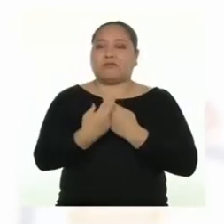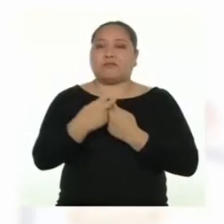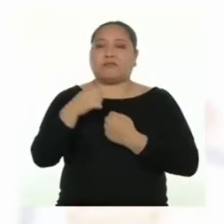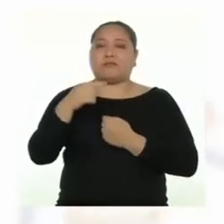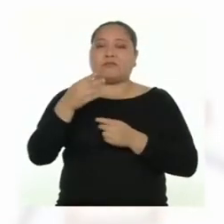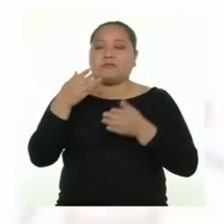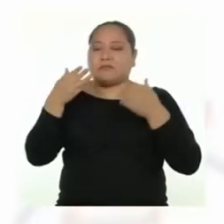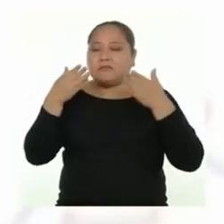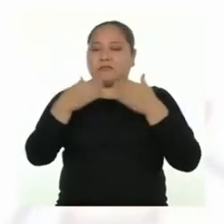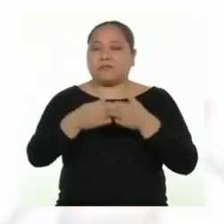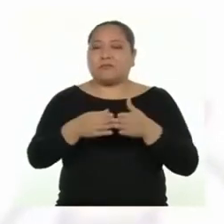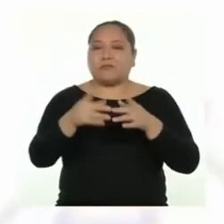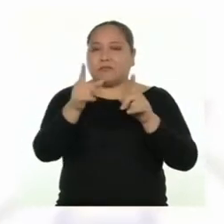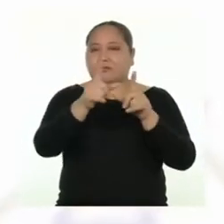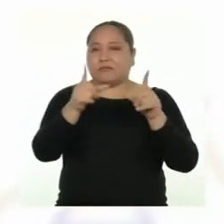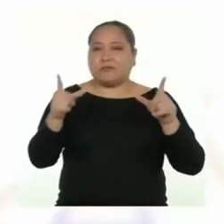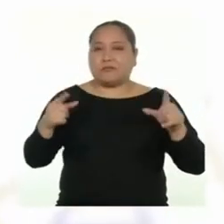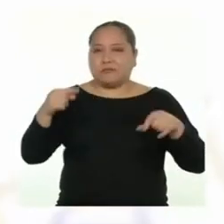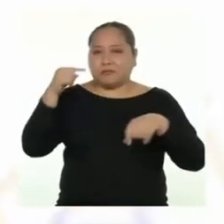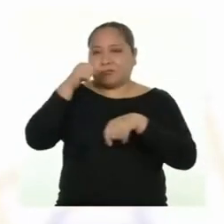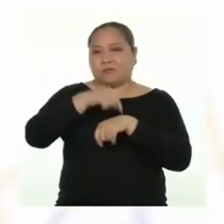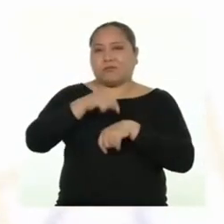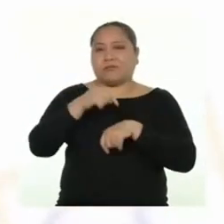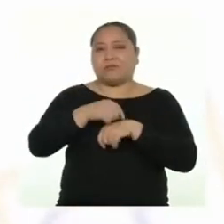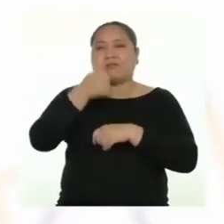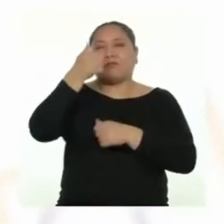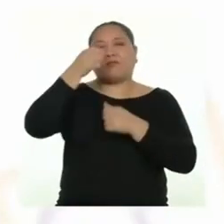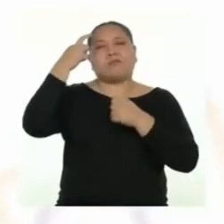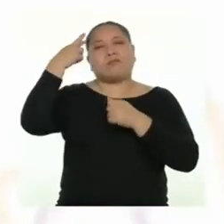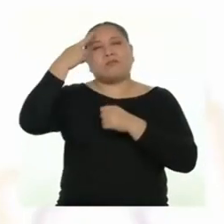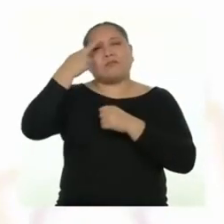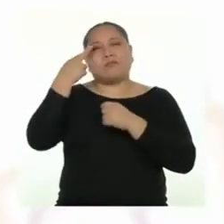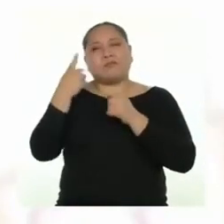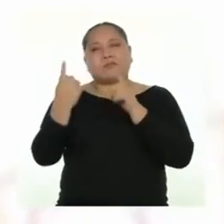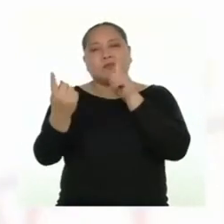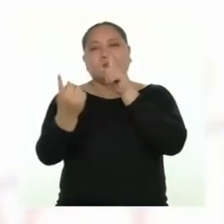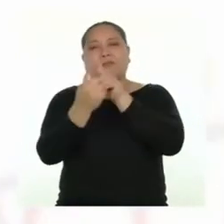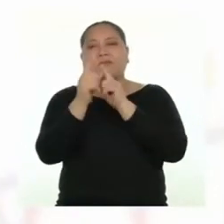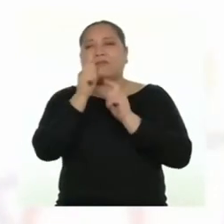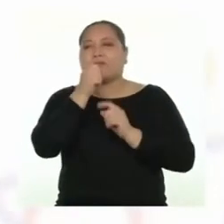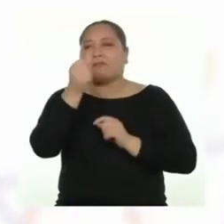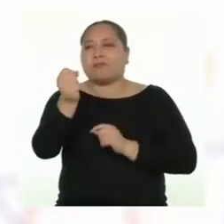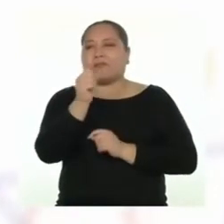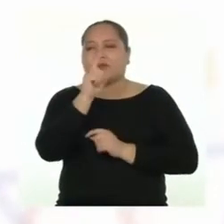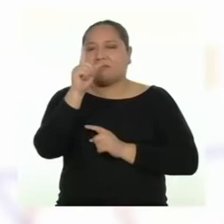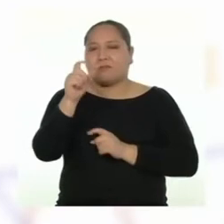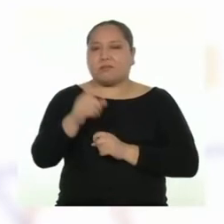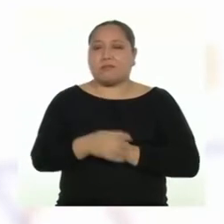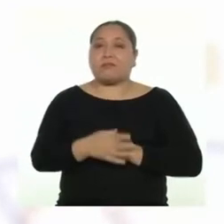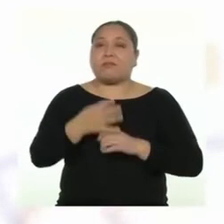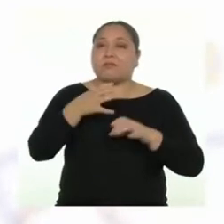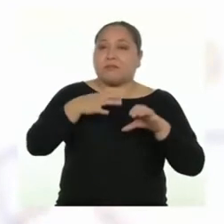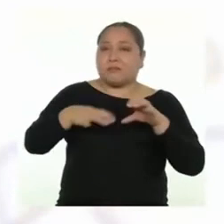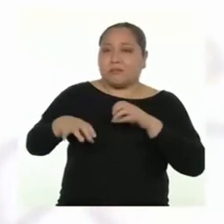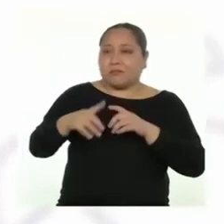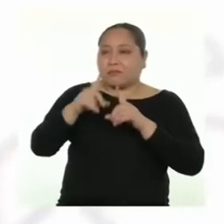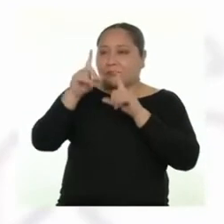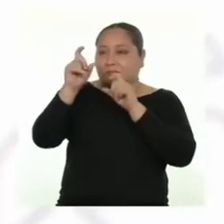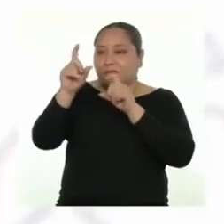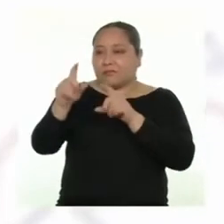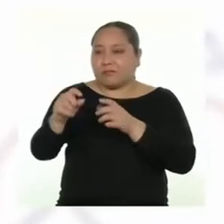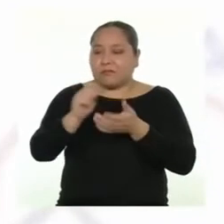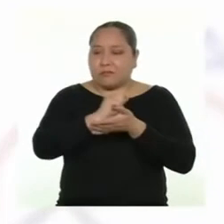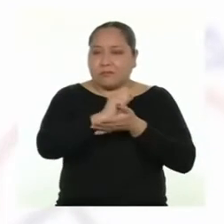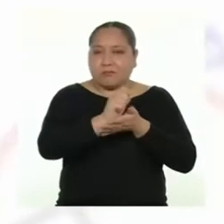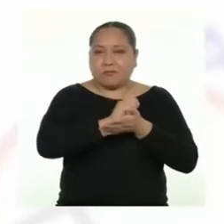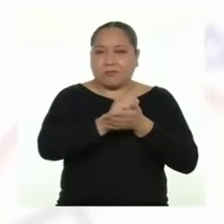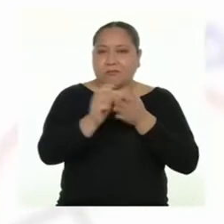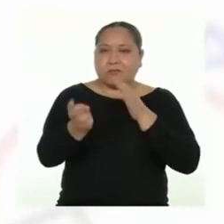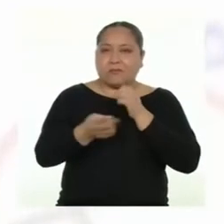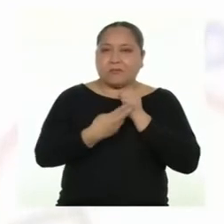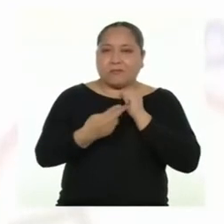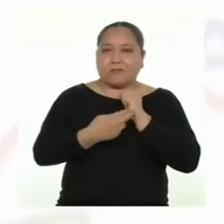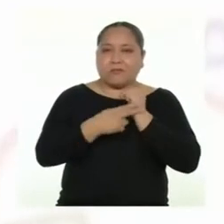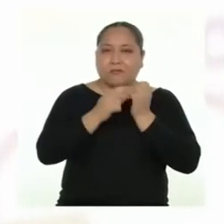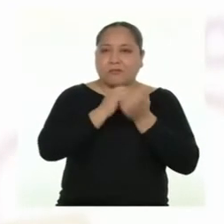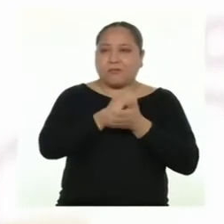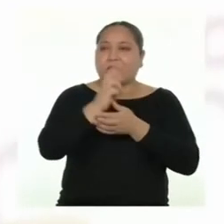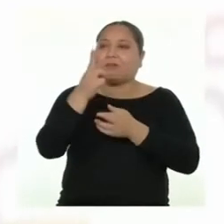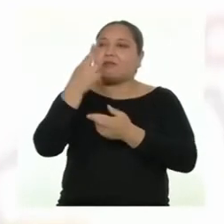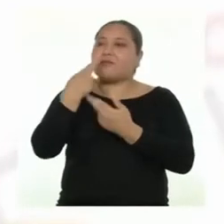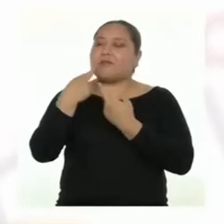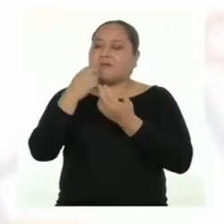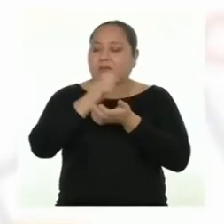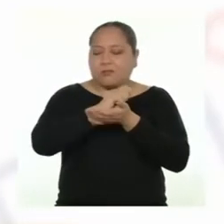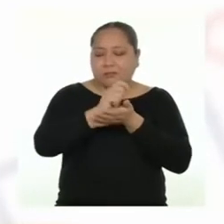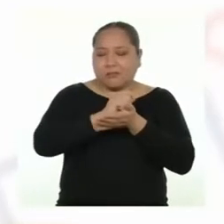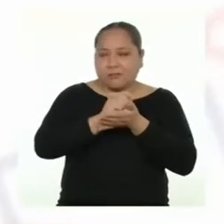especificando el lugar, la hora y el motivo de la entrevista, realizar la entrevista y registrar las respuestas del entrevistado.